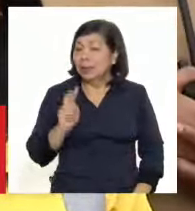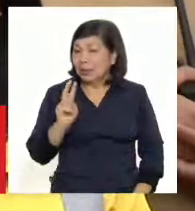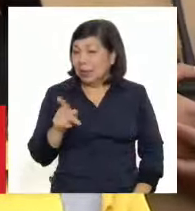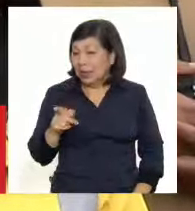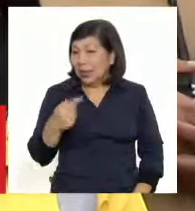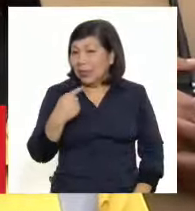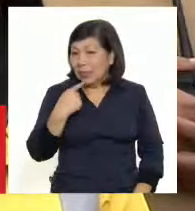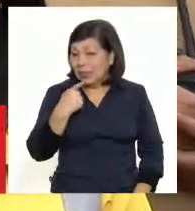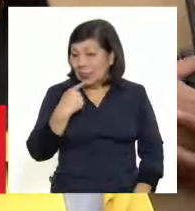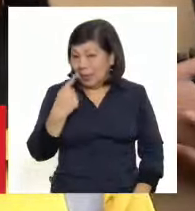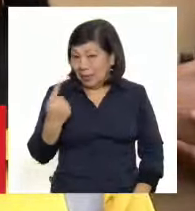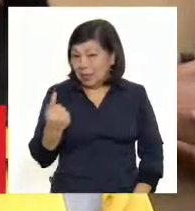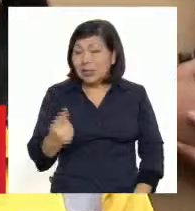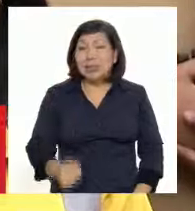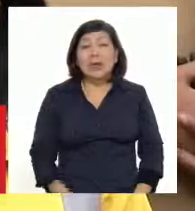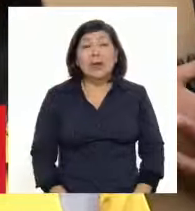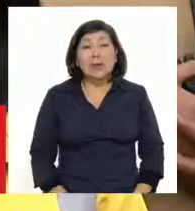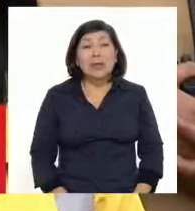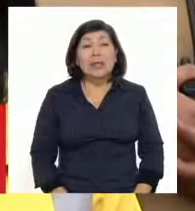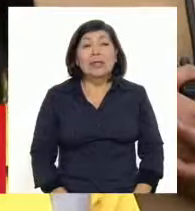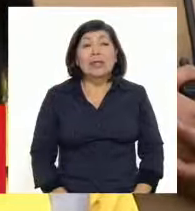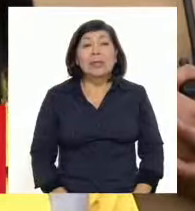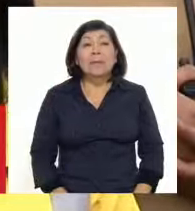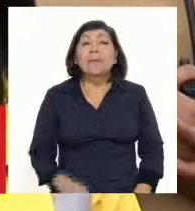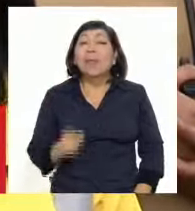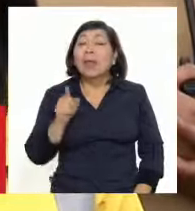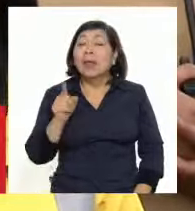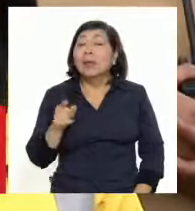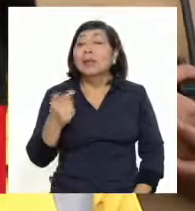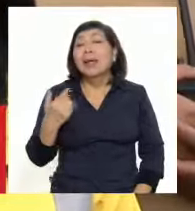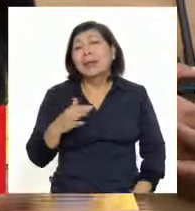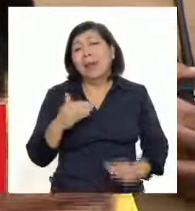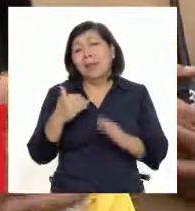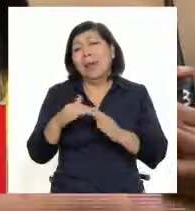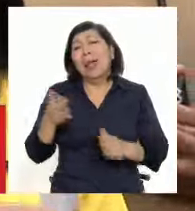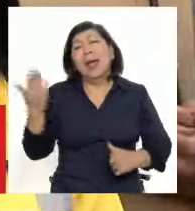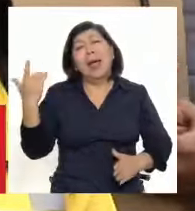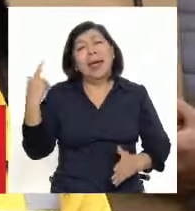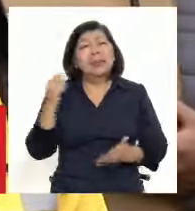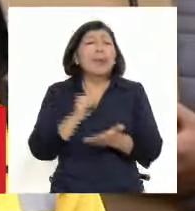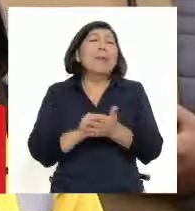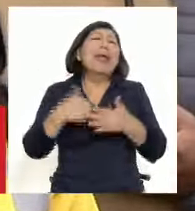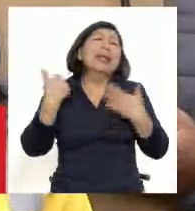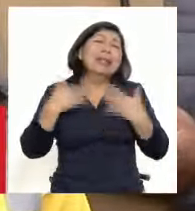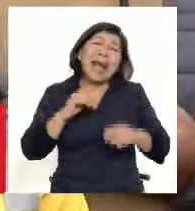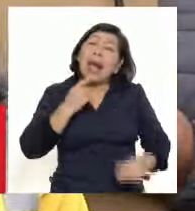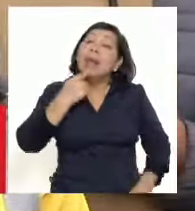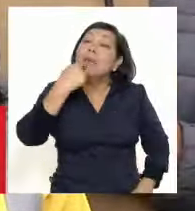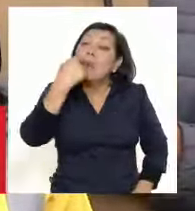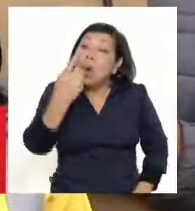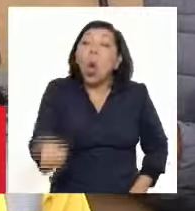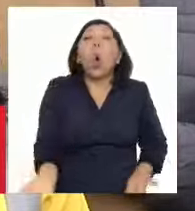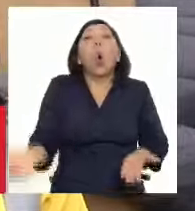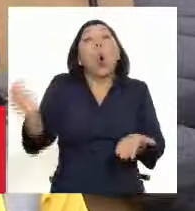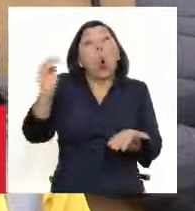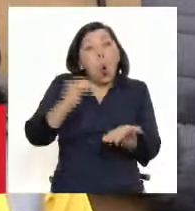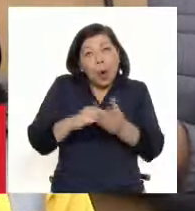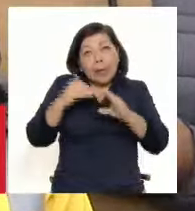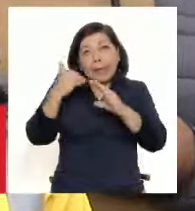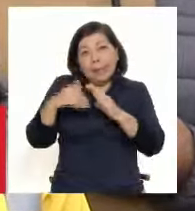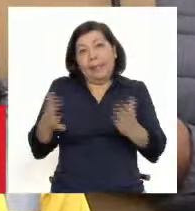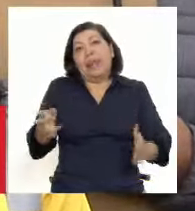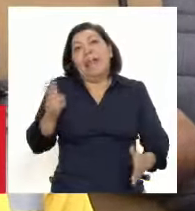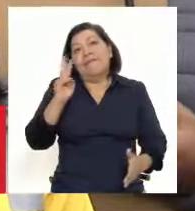observación que señalaba la gerente hace un minuto o hace un rato, esa ya la habíamos enviado hace varios meses y hemos vuelto a enviar el